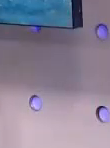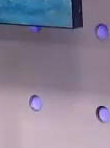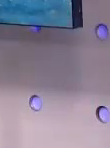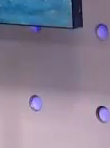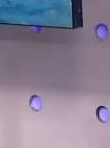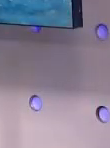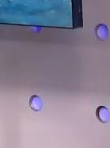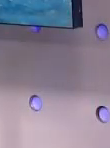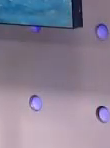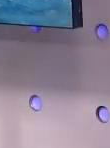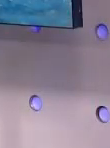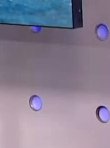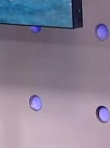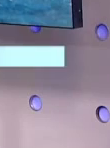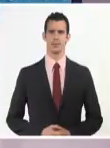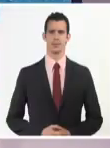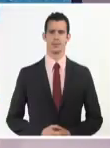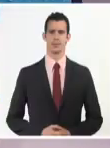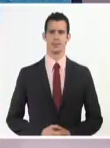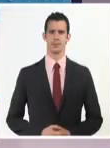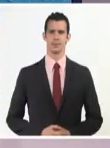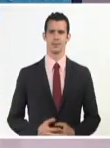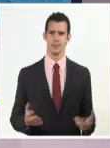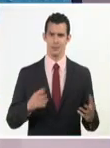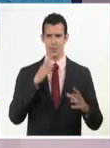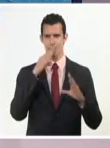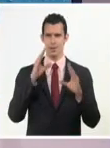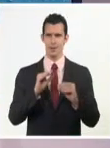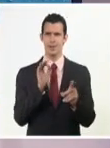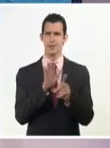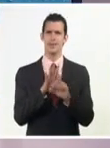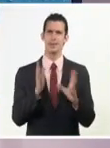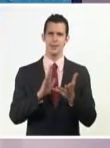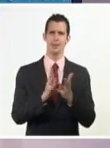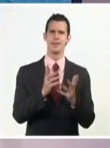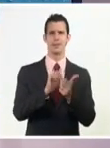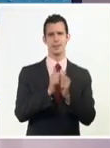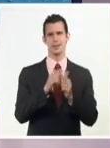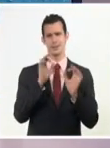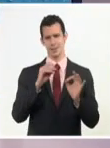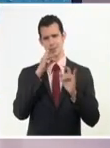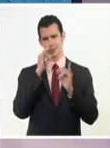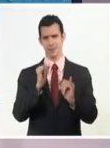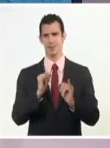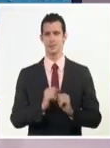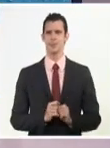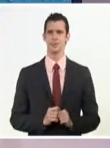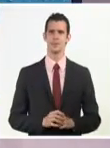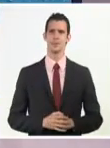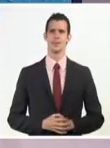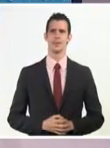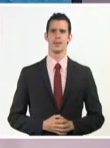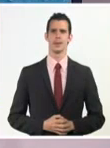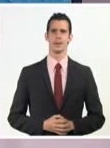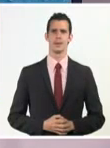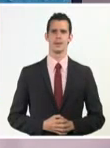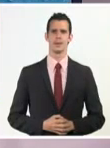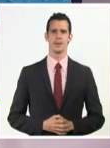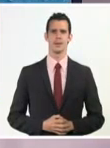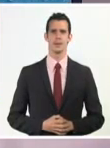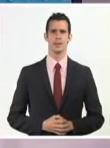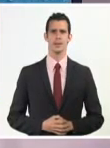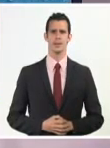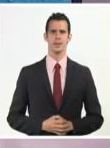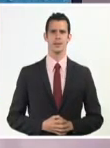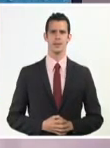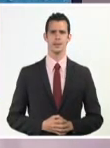Buenas noches, ya comenzamos nuestro segmento deportivo en la emisión estelar. Al concluir los primeros Juegos Panamericanos Junior de Cali, coincidimos